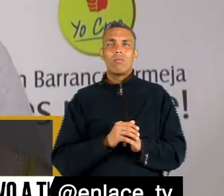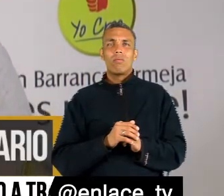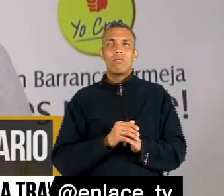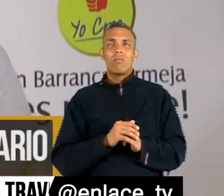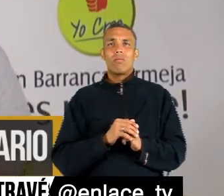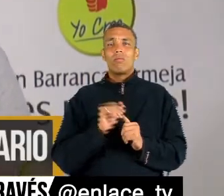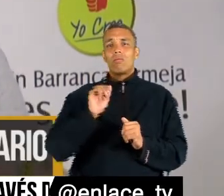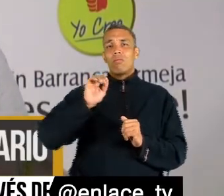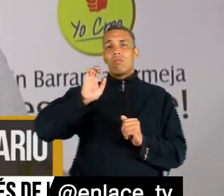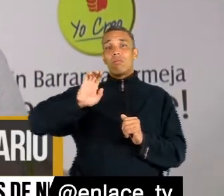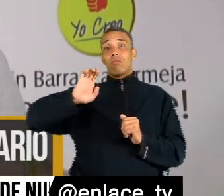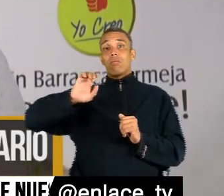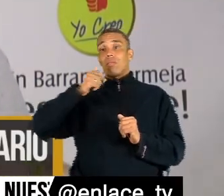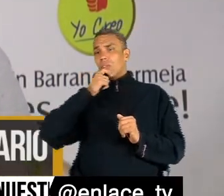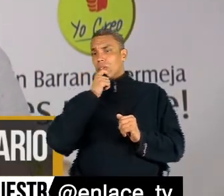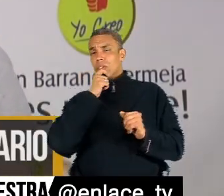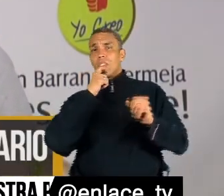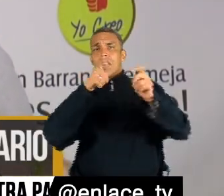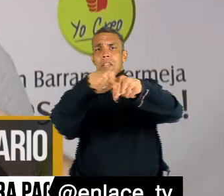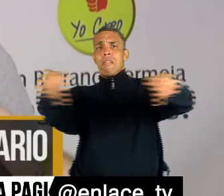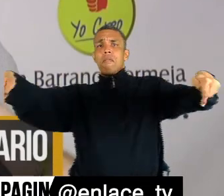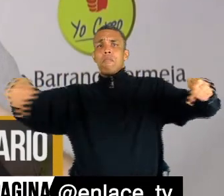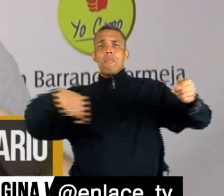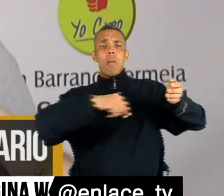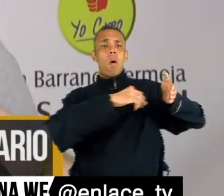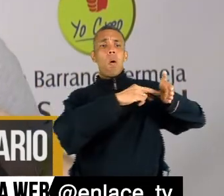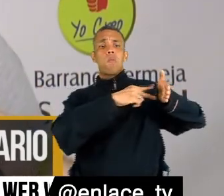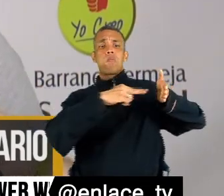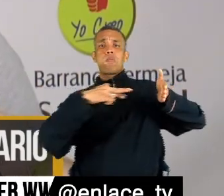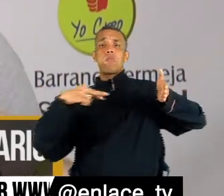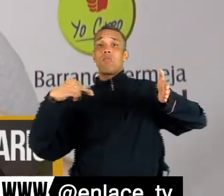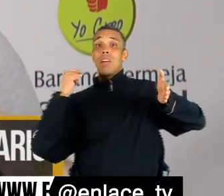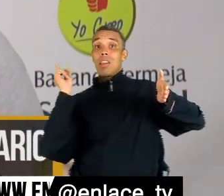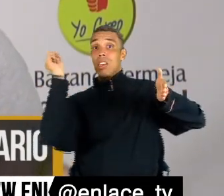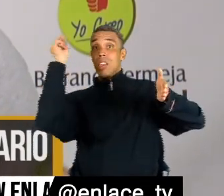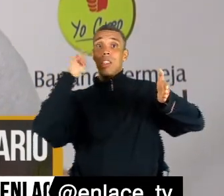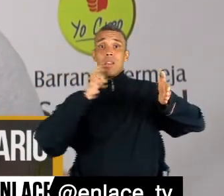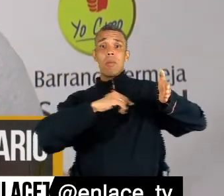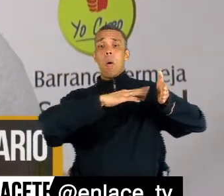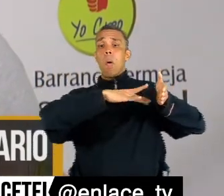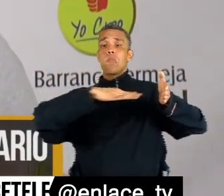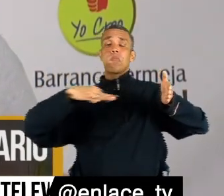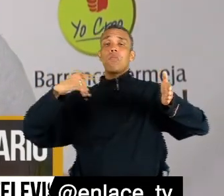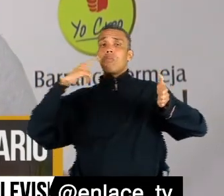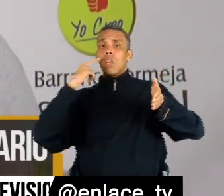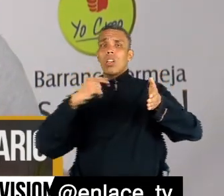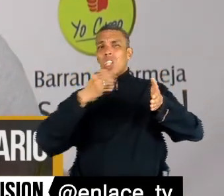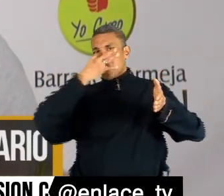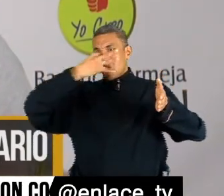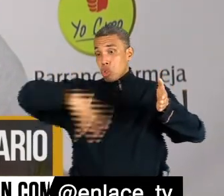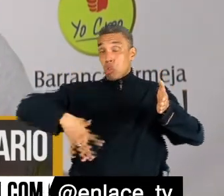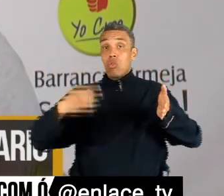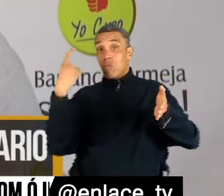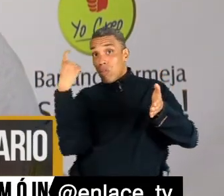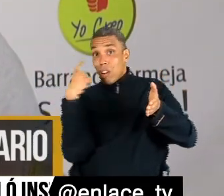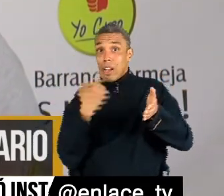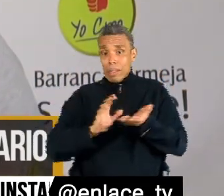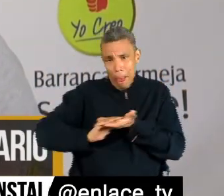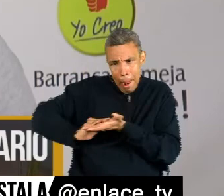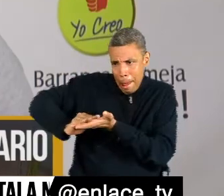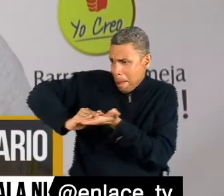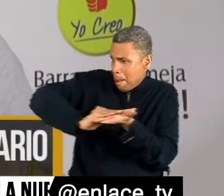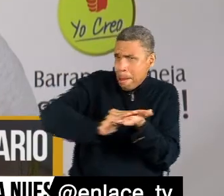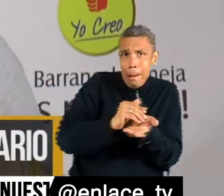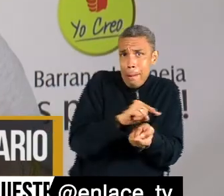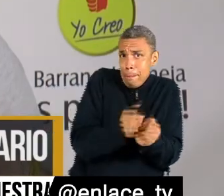van 4 años de que esa piscina está ahí y que no se hace nada. Entonces pues es el único escenario deportivo que está cerrado. El resto de Barranca Bermeja tiene